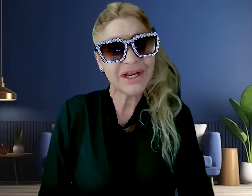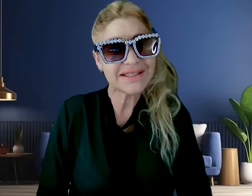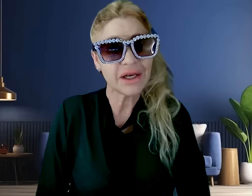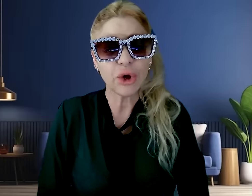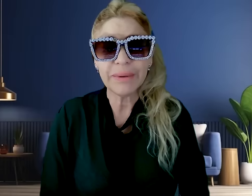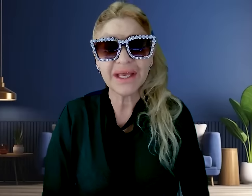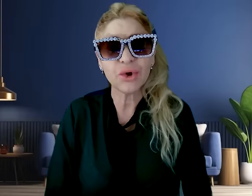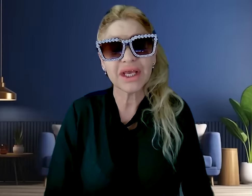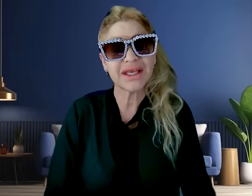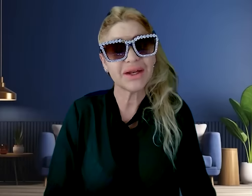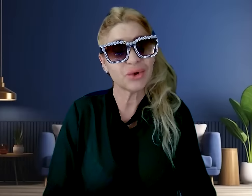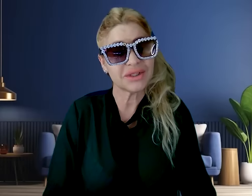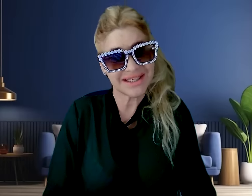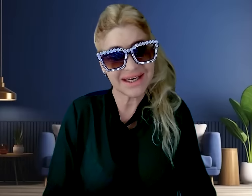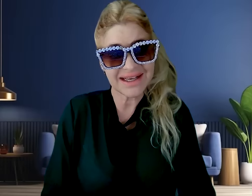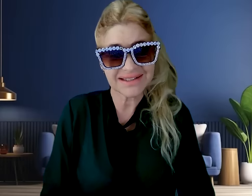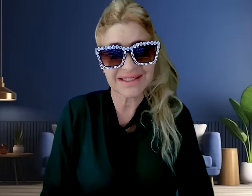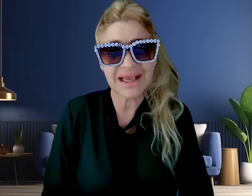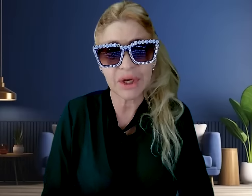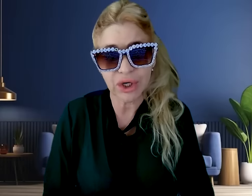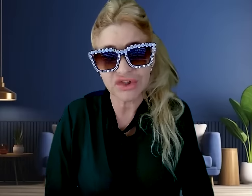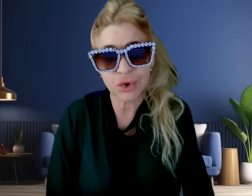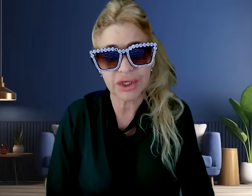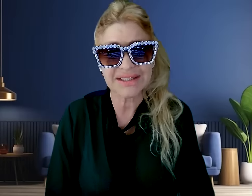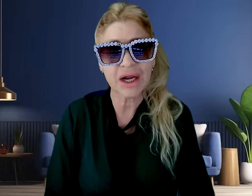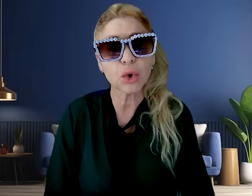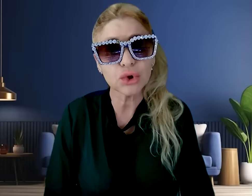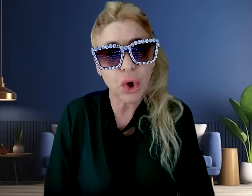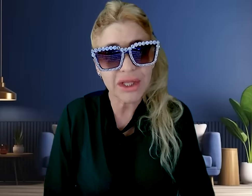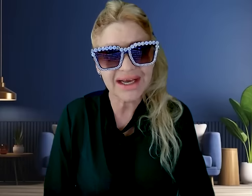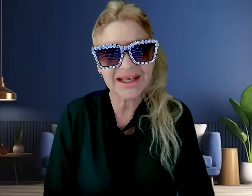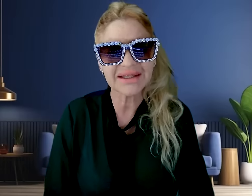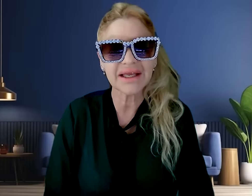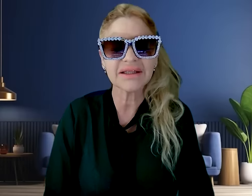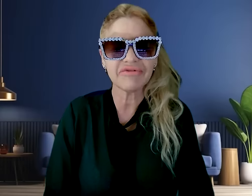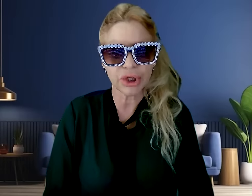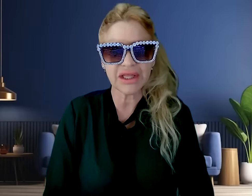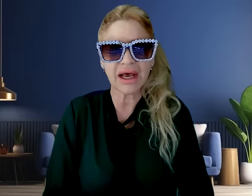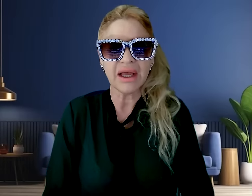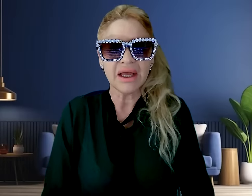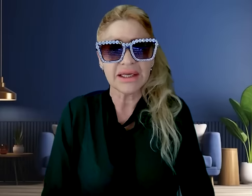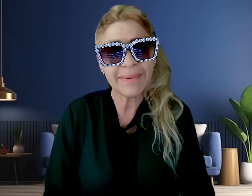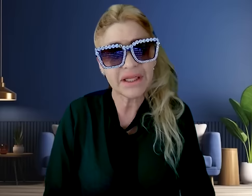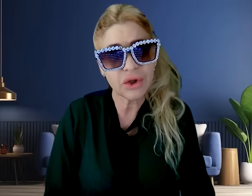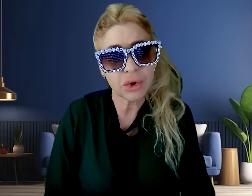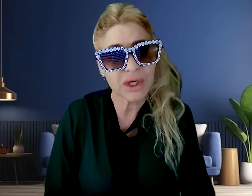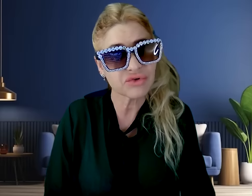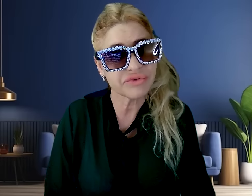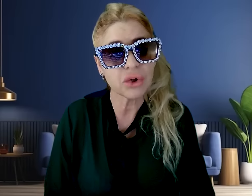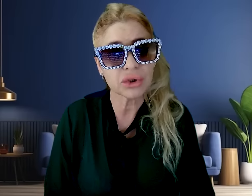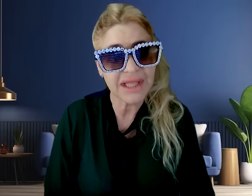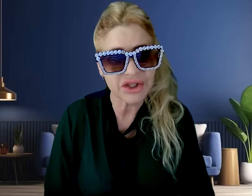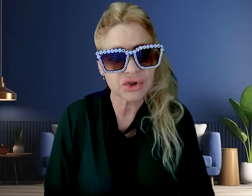Mis amores, lo primero que quiero decirles es que mi corazón está con toda la gente de Florida que ha perdido